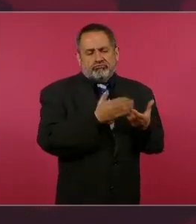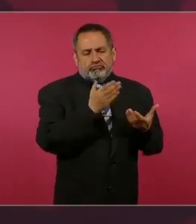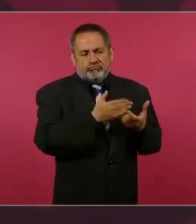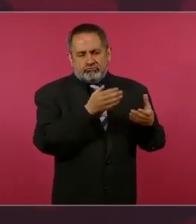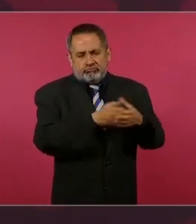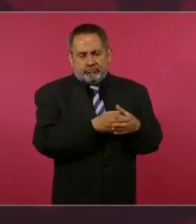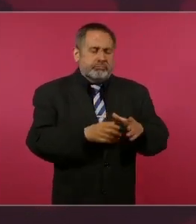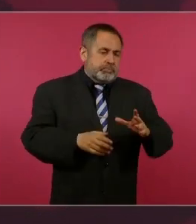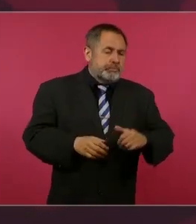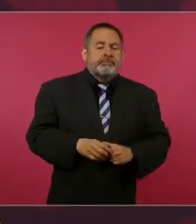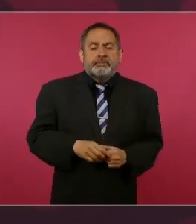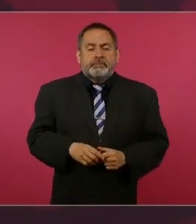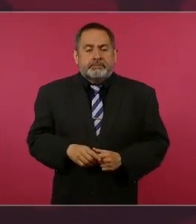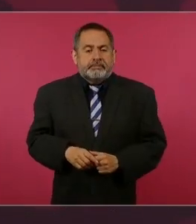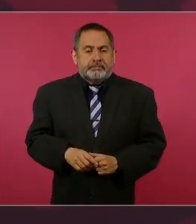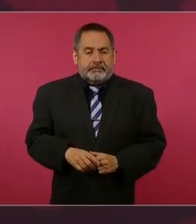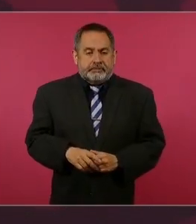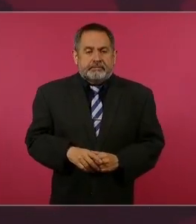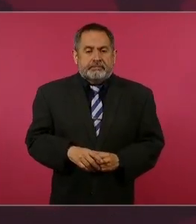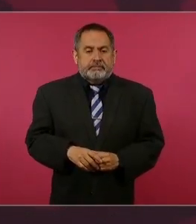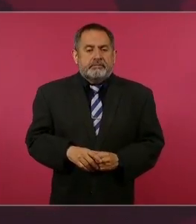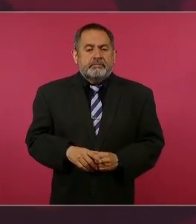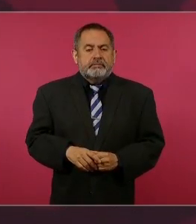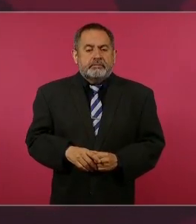Y hay también